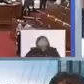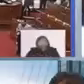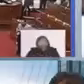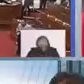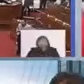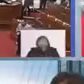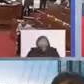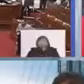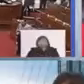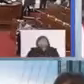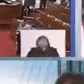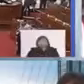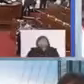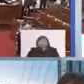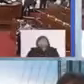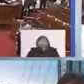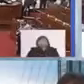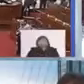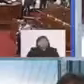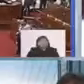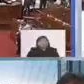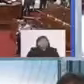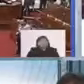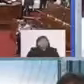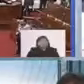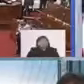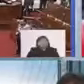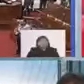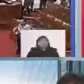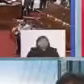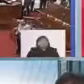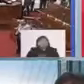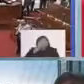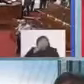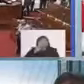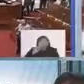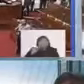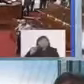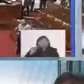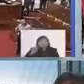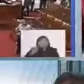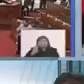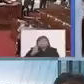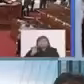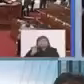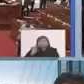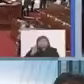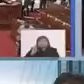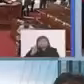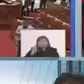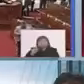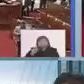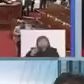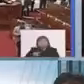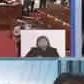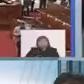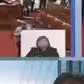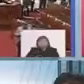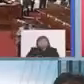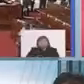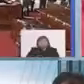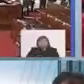pues lo que estamos manejando fuentes, digamos, periodísticas, es que Dina Boluarte en las